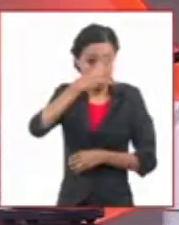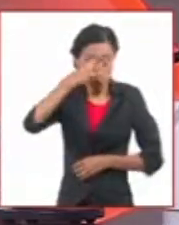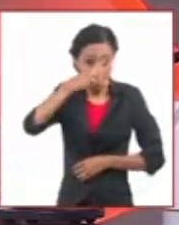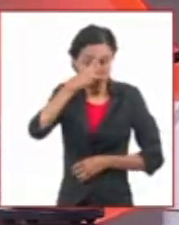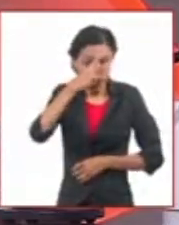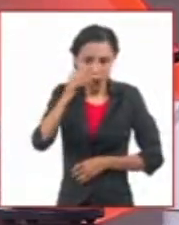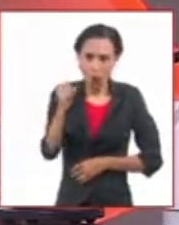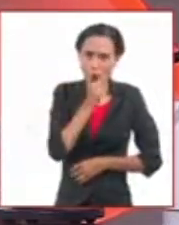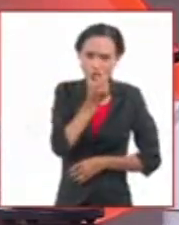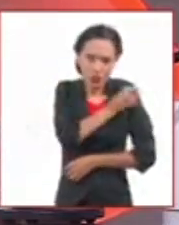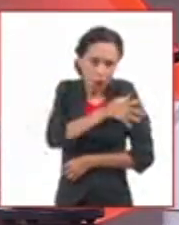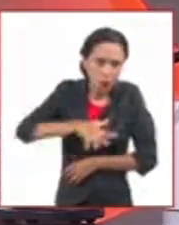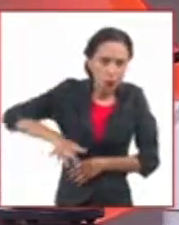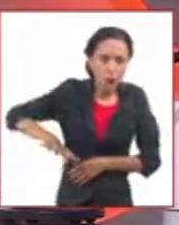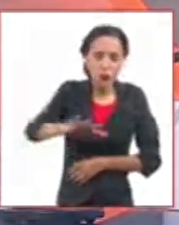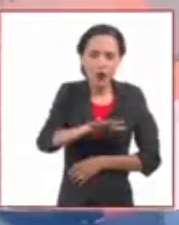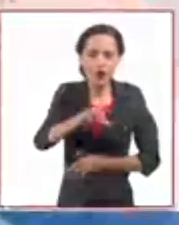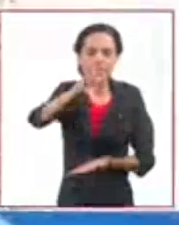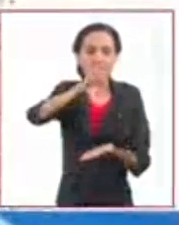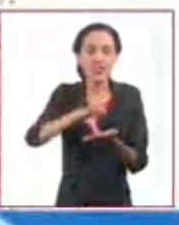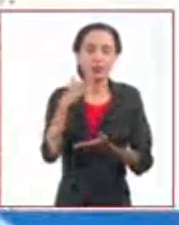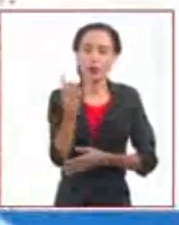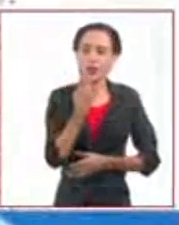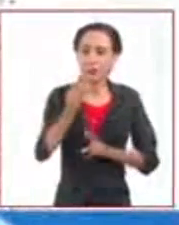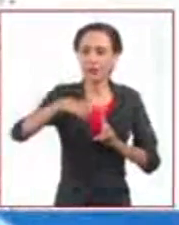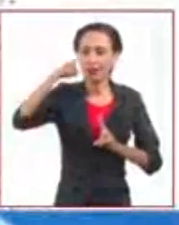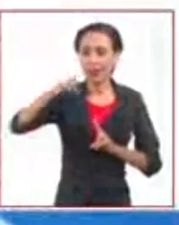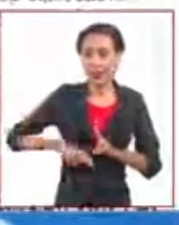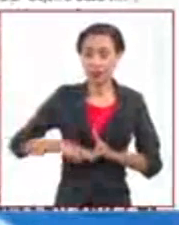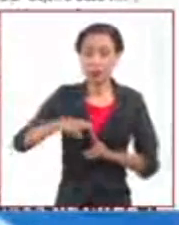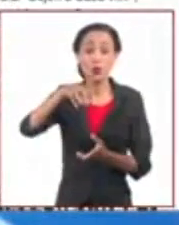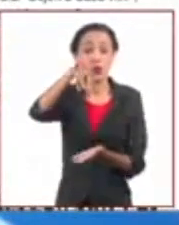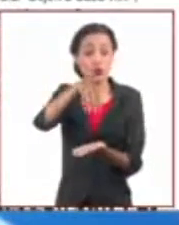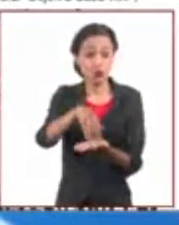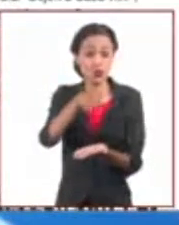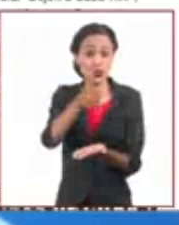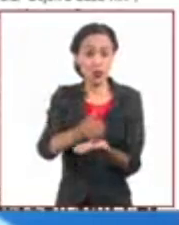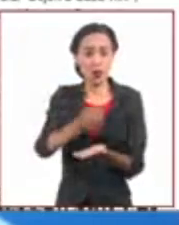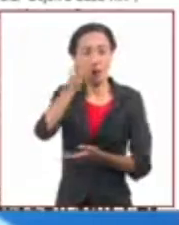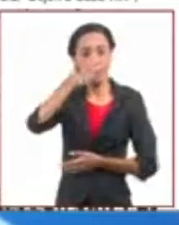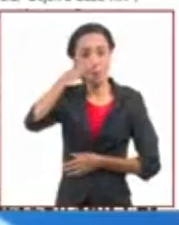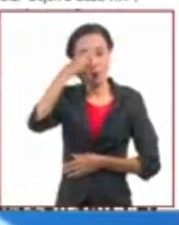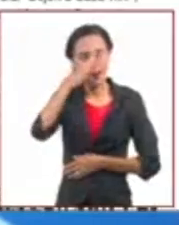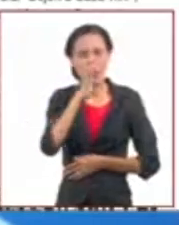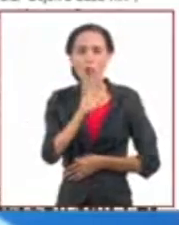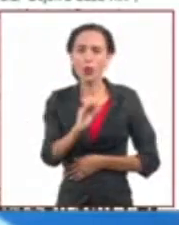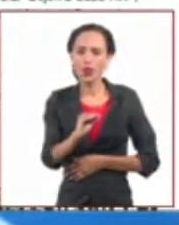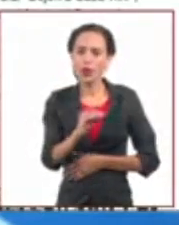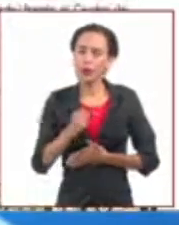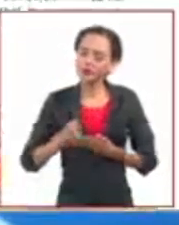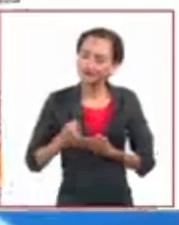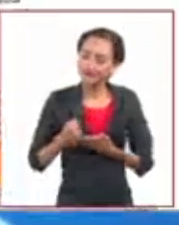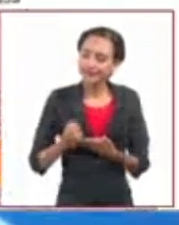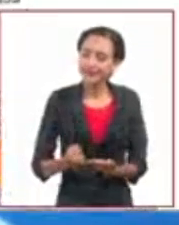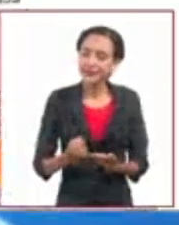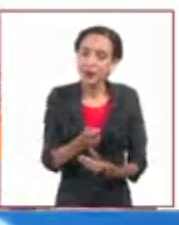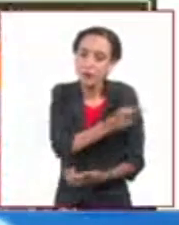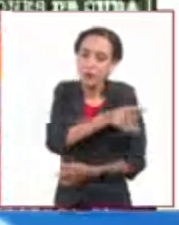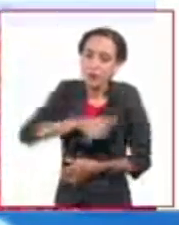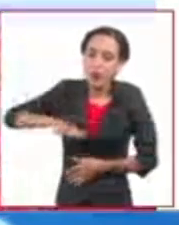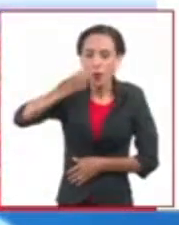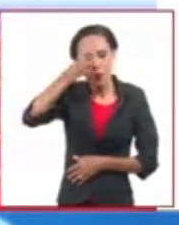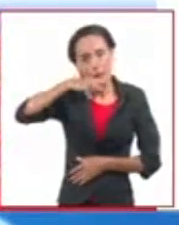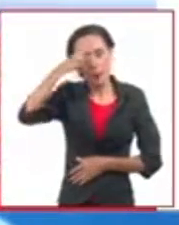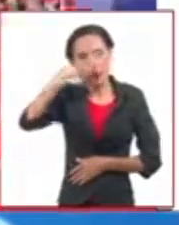en el auditorio nacional de la ciudad de mexico silvio se manifestó solidario pues con el pueblo mexicano y